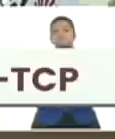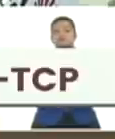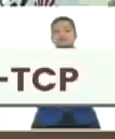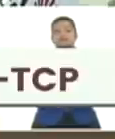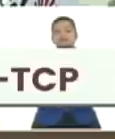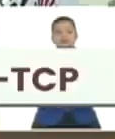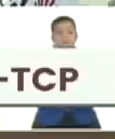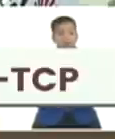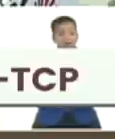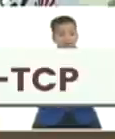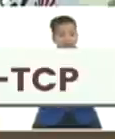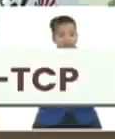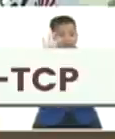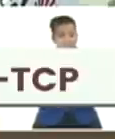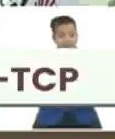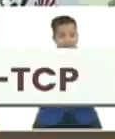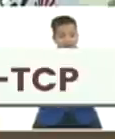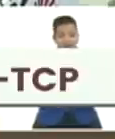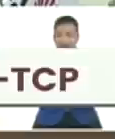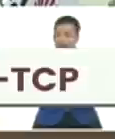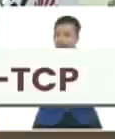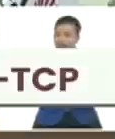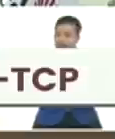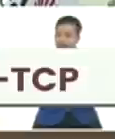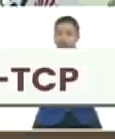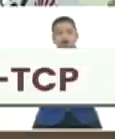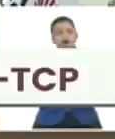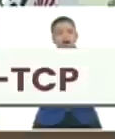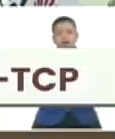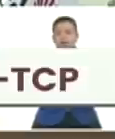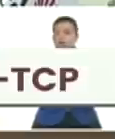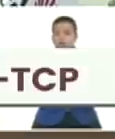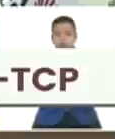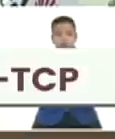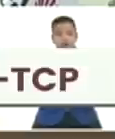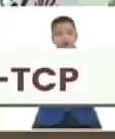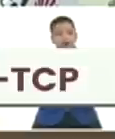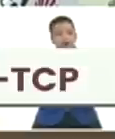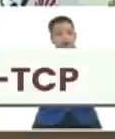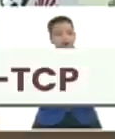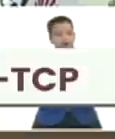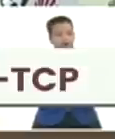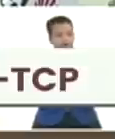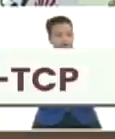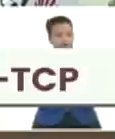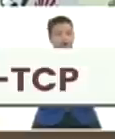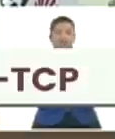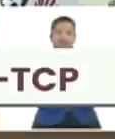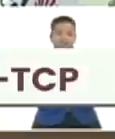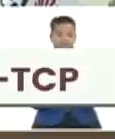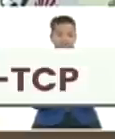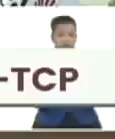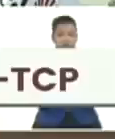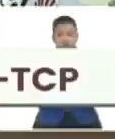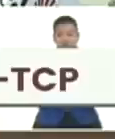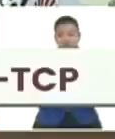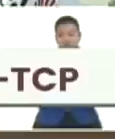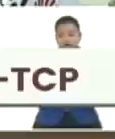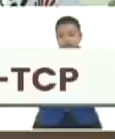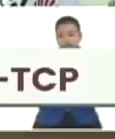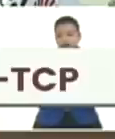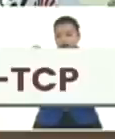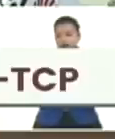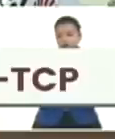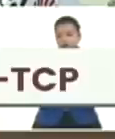América de materializar un cambio en las relaciones hemisféricas con base en la Carta de las